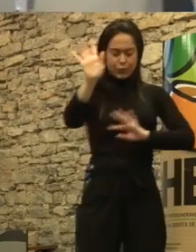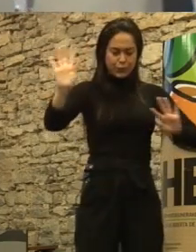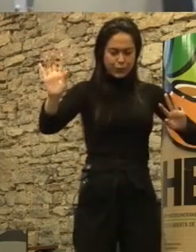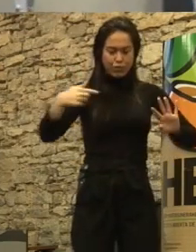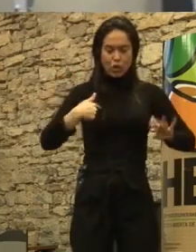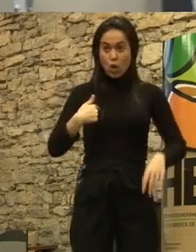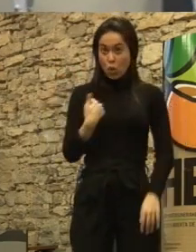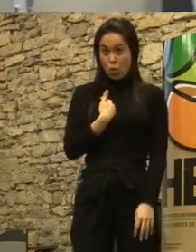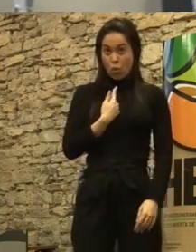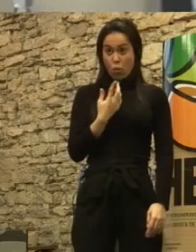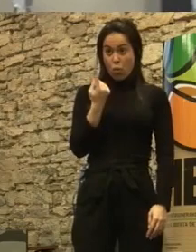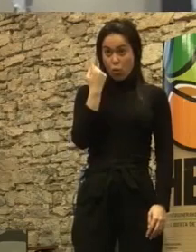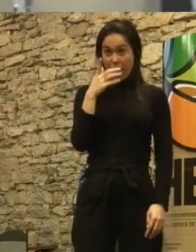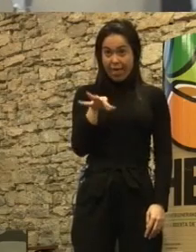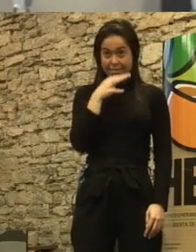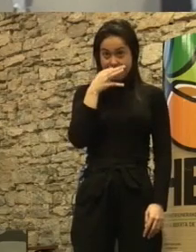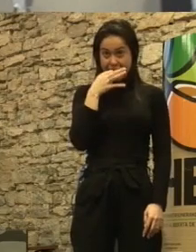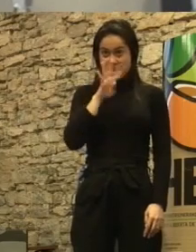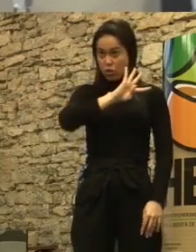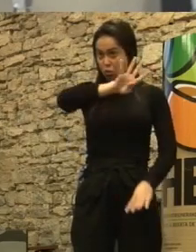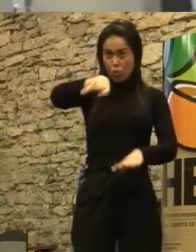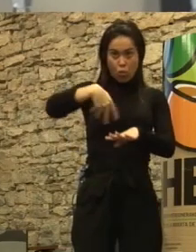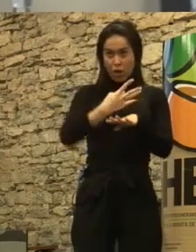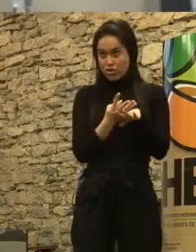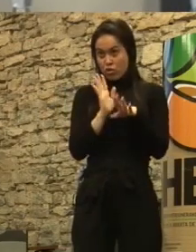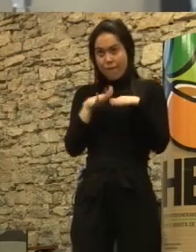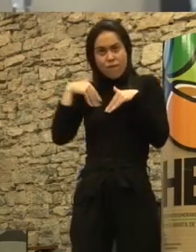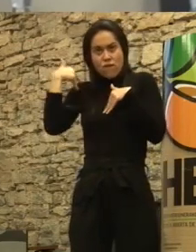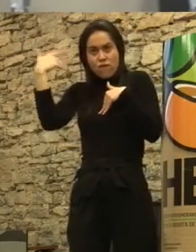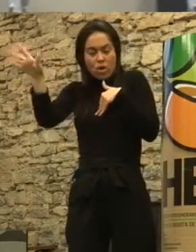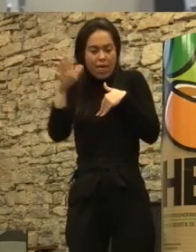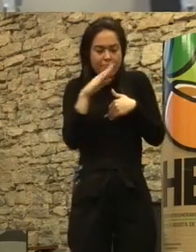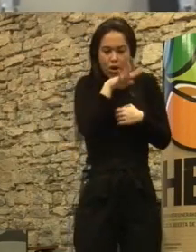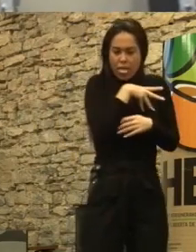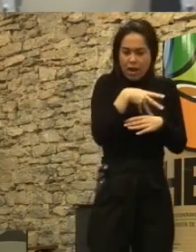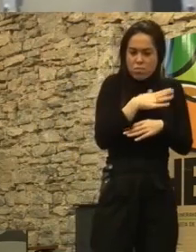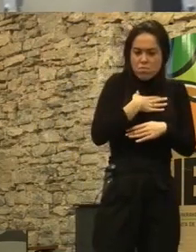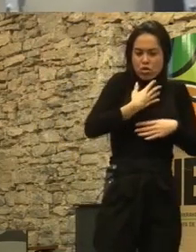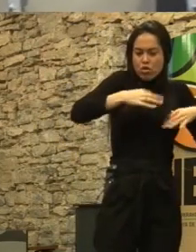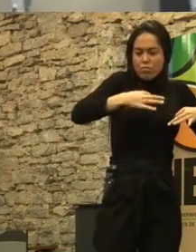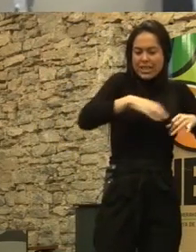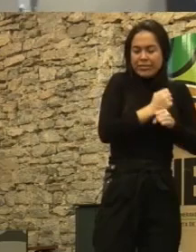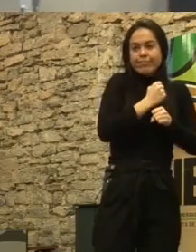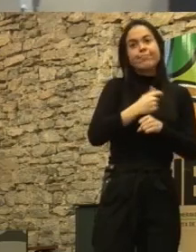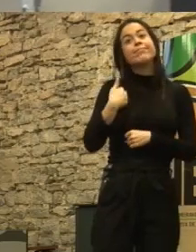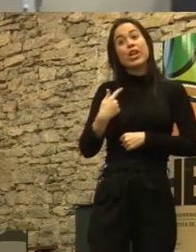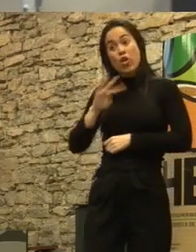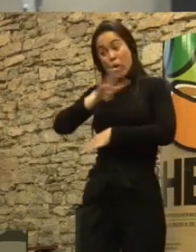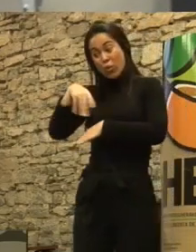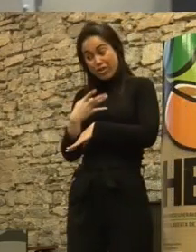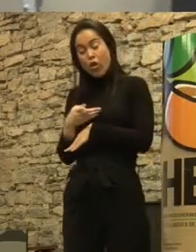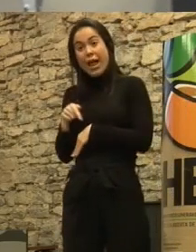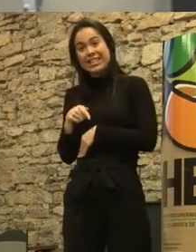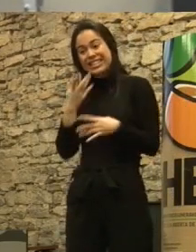una tarde, 4 horas, ¿vale? Fuera del horario normal mío de trabajo, y voy a atender en estas